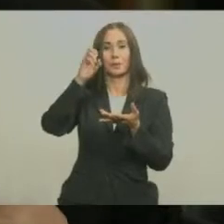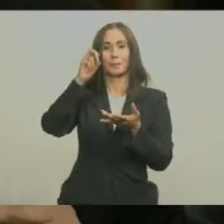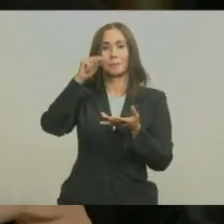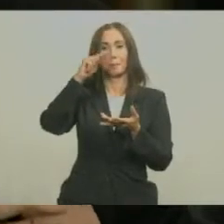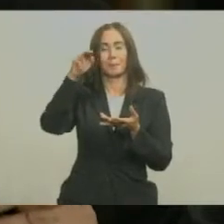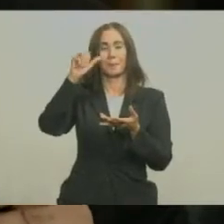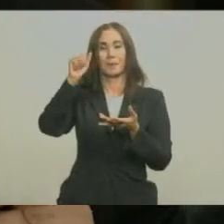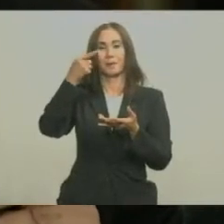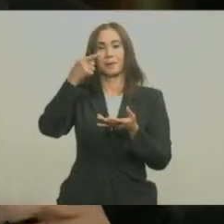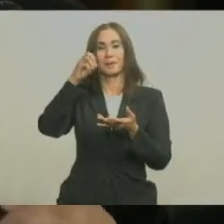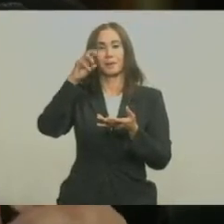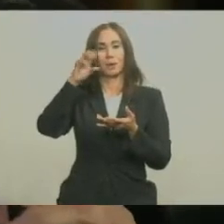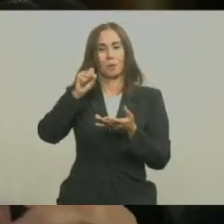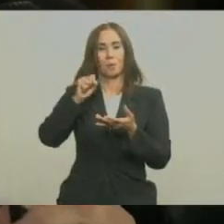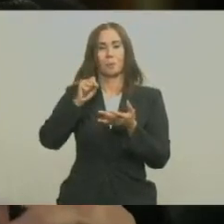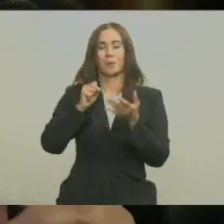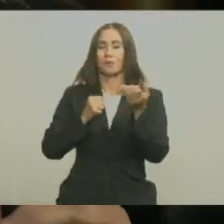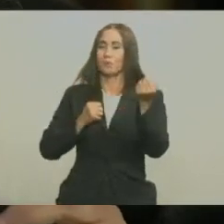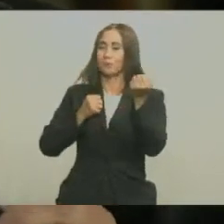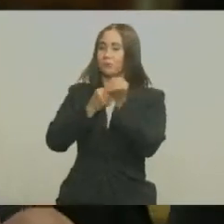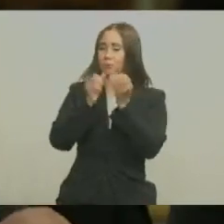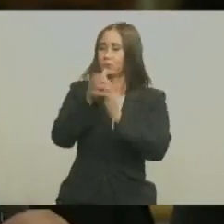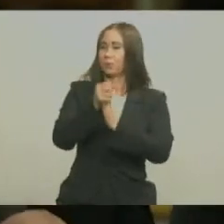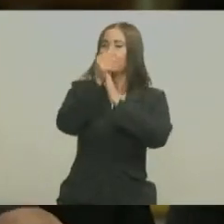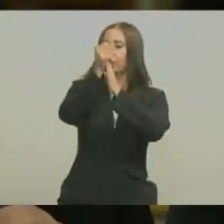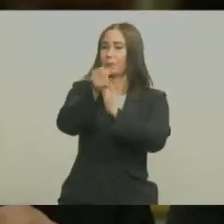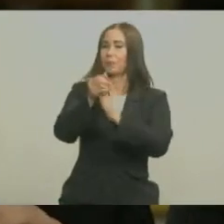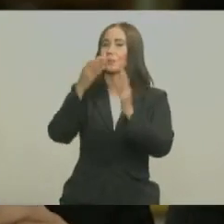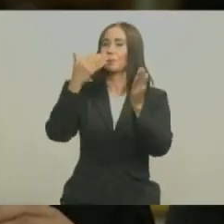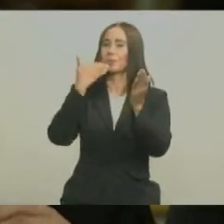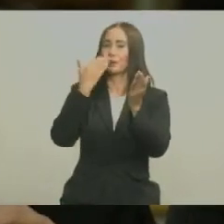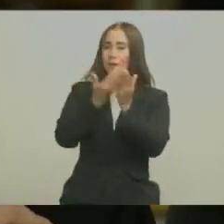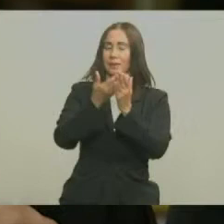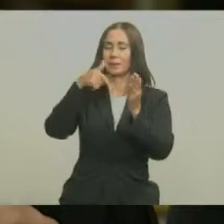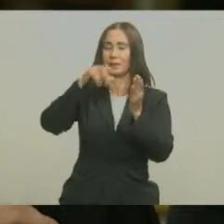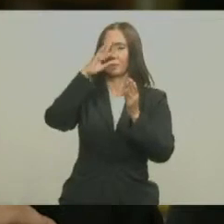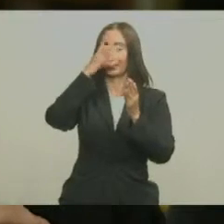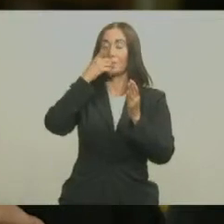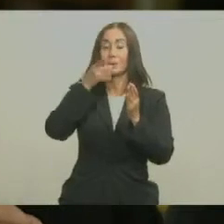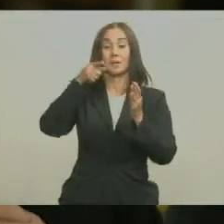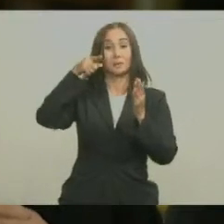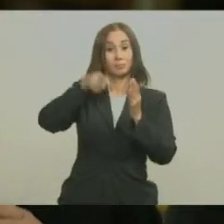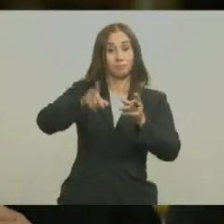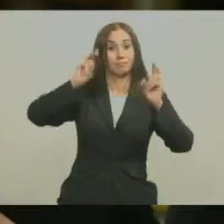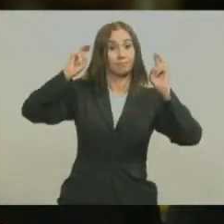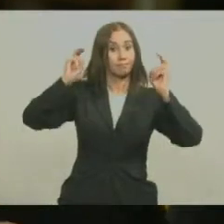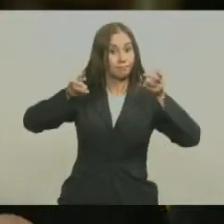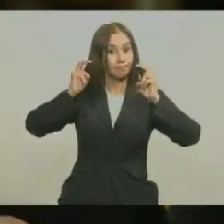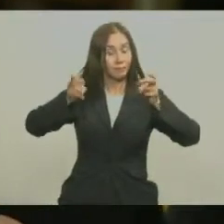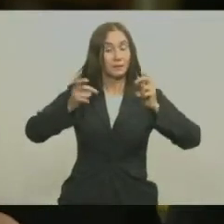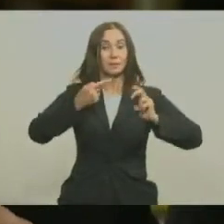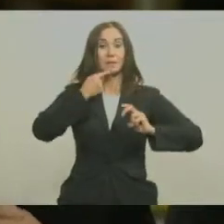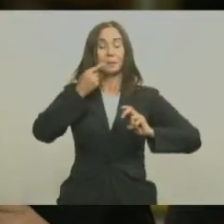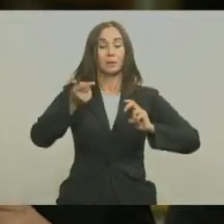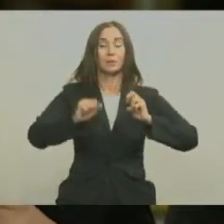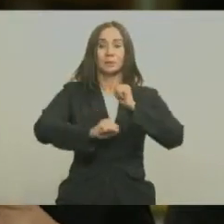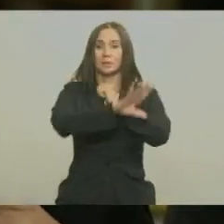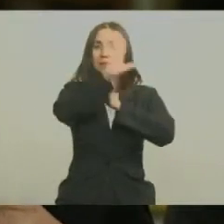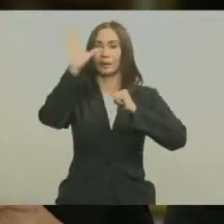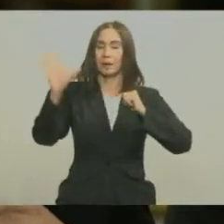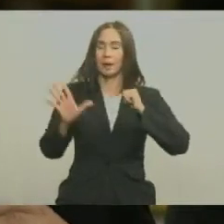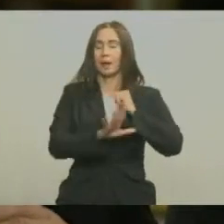fue un gran líder en la República Dominicana. Este tema nos dice